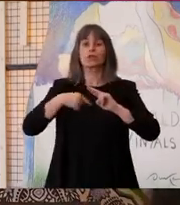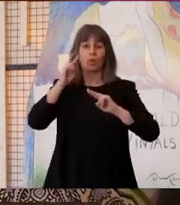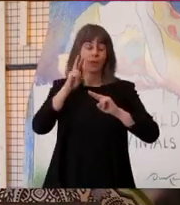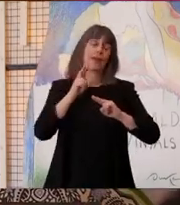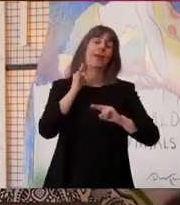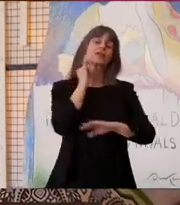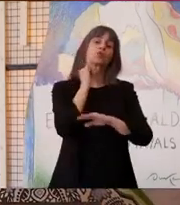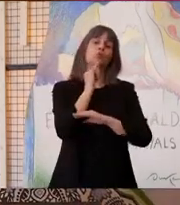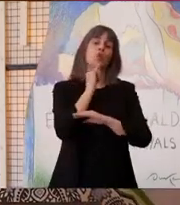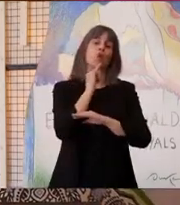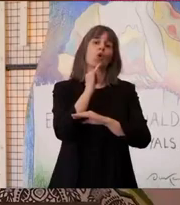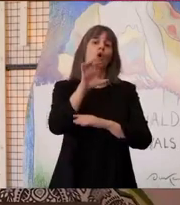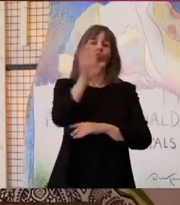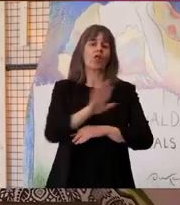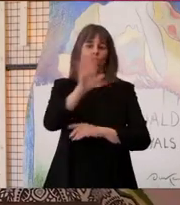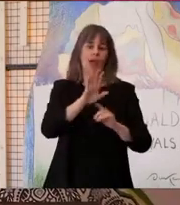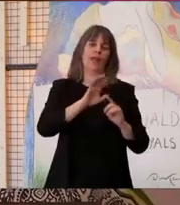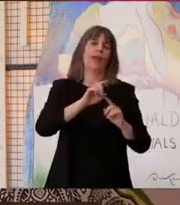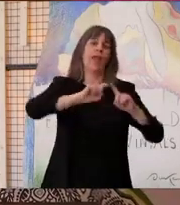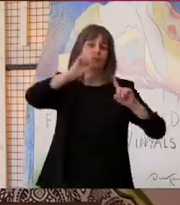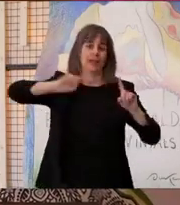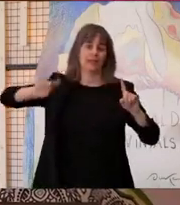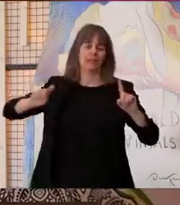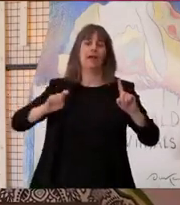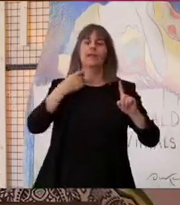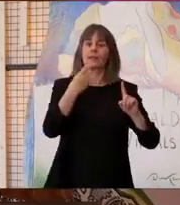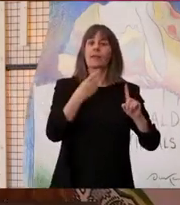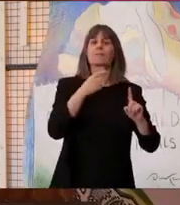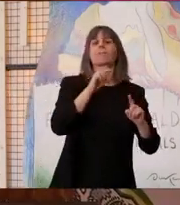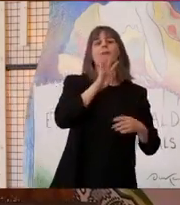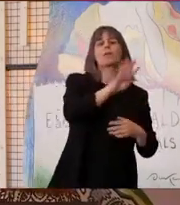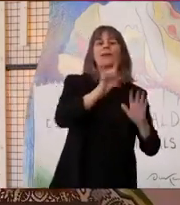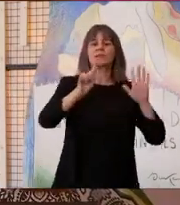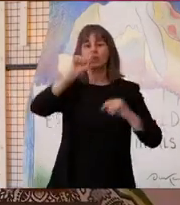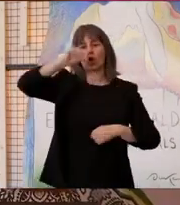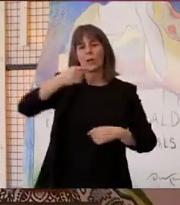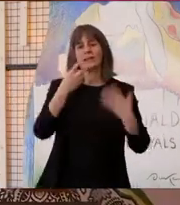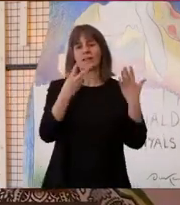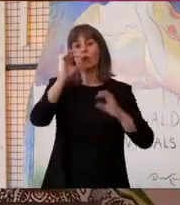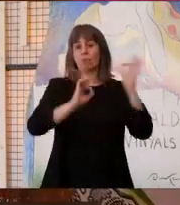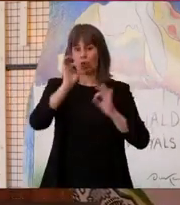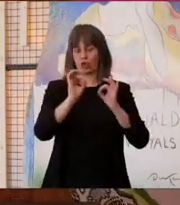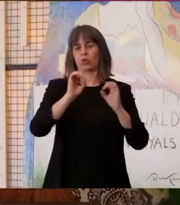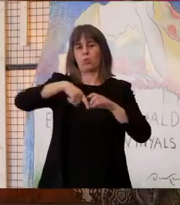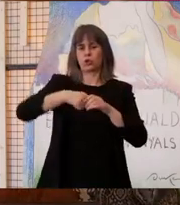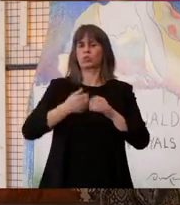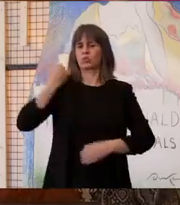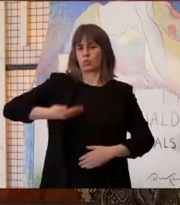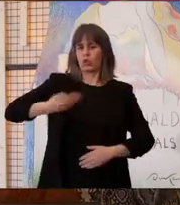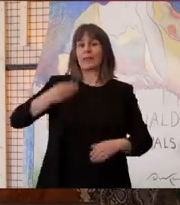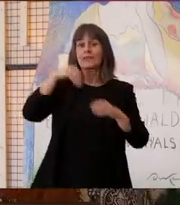estadística el INE el 43,7% de Los Altos cargos en la administración partiendo de directora general